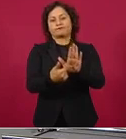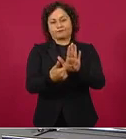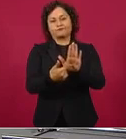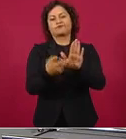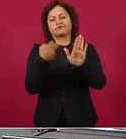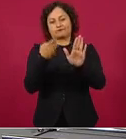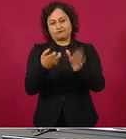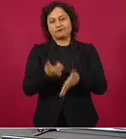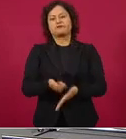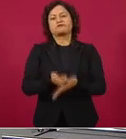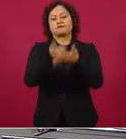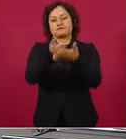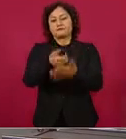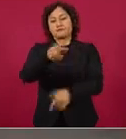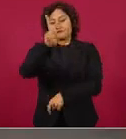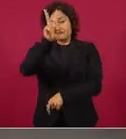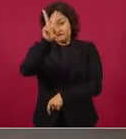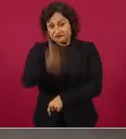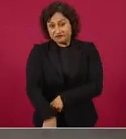la verdad por delante.